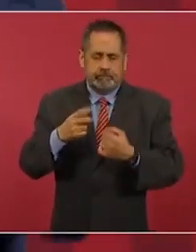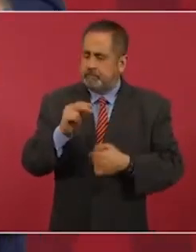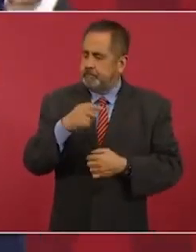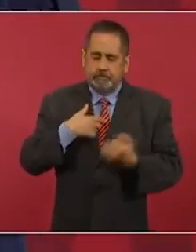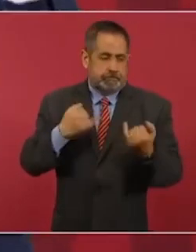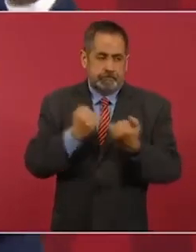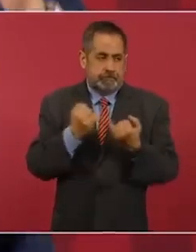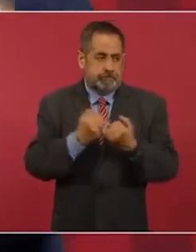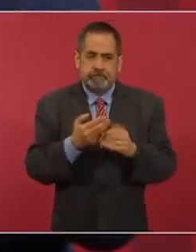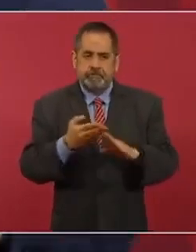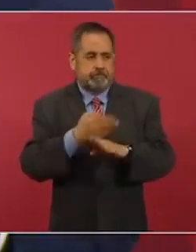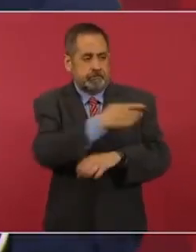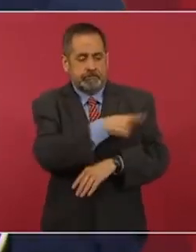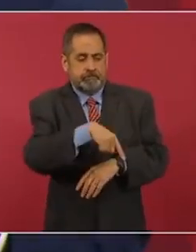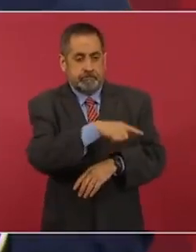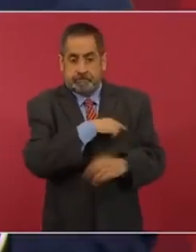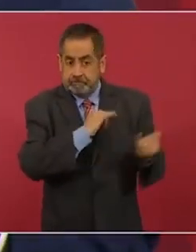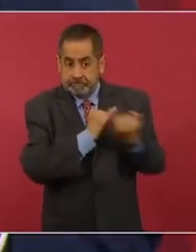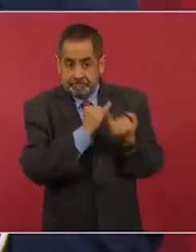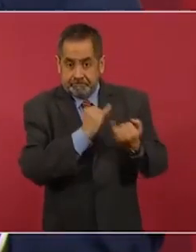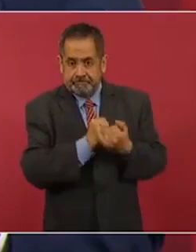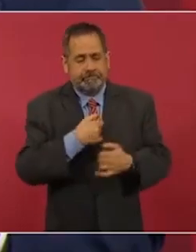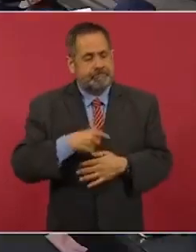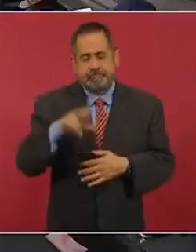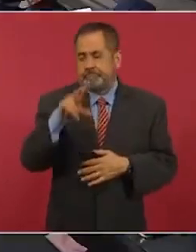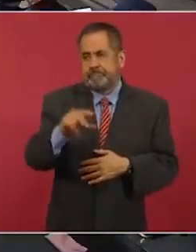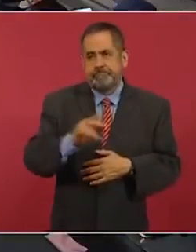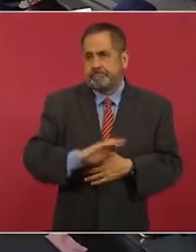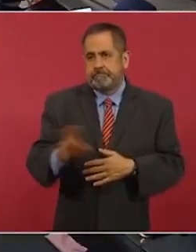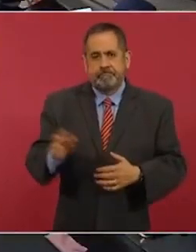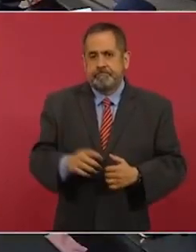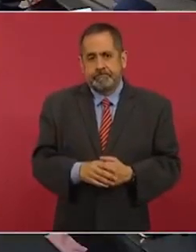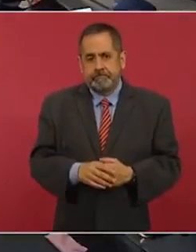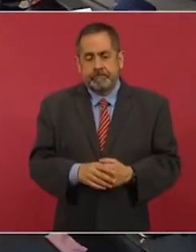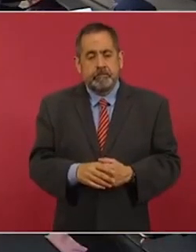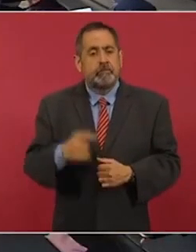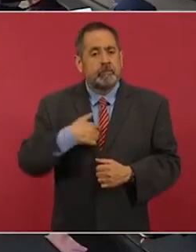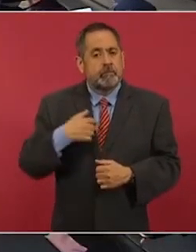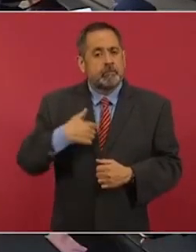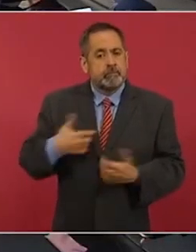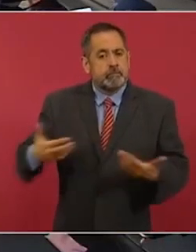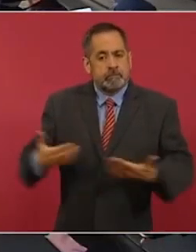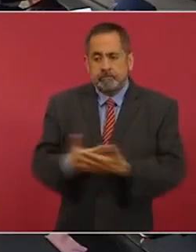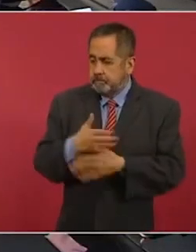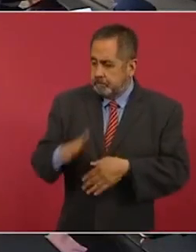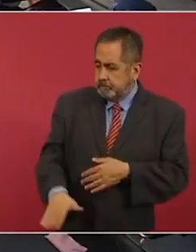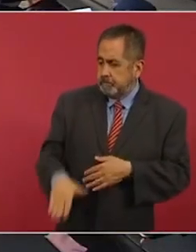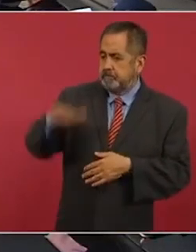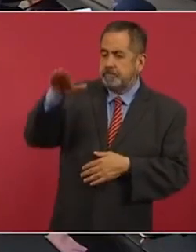Ya lo he dicho en otras ocasiones, yo me crié en el campo,